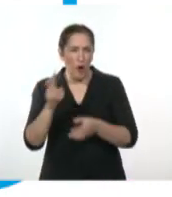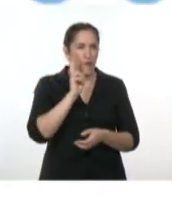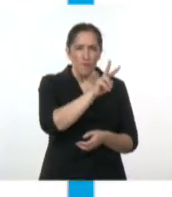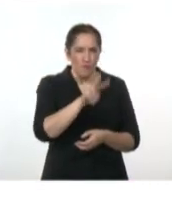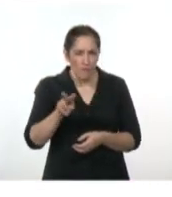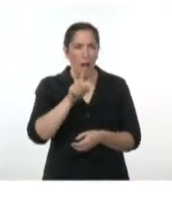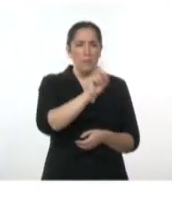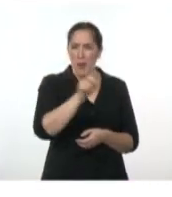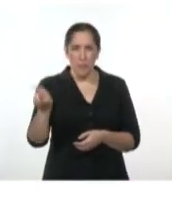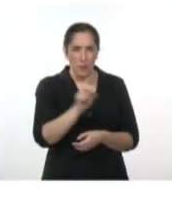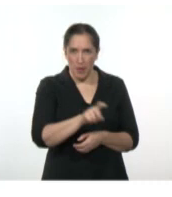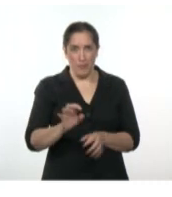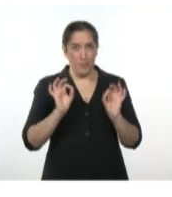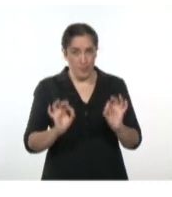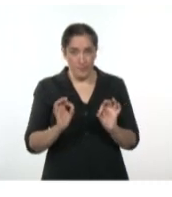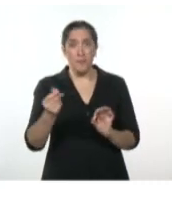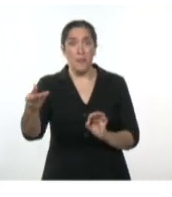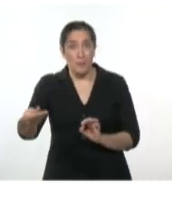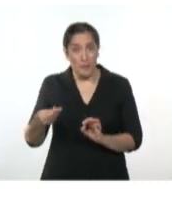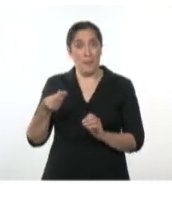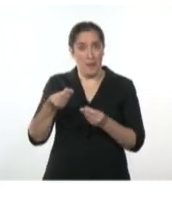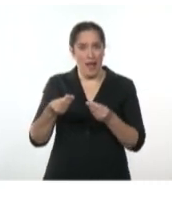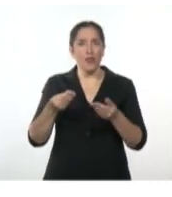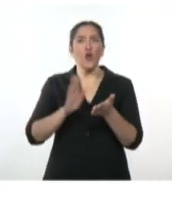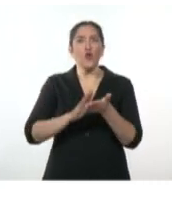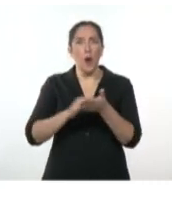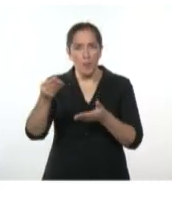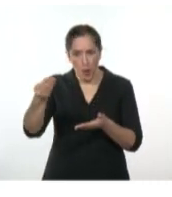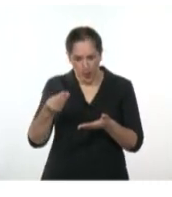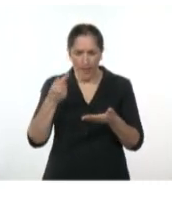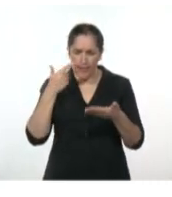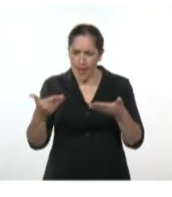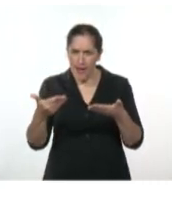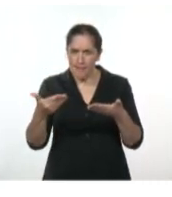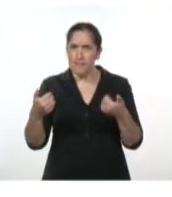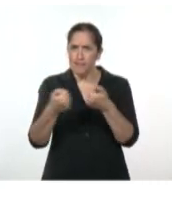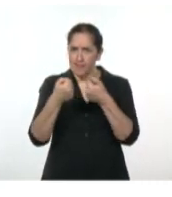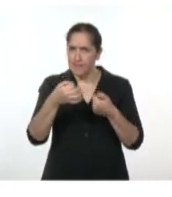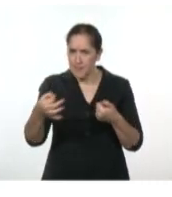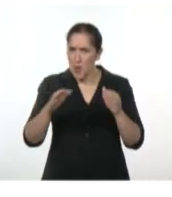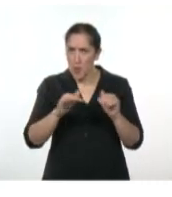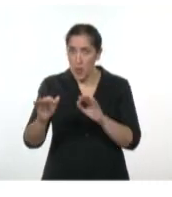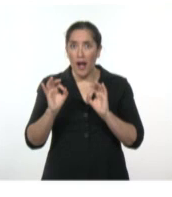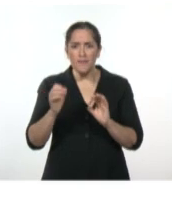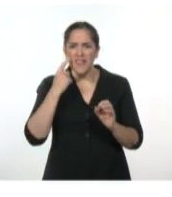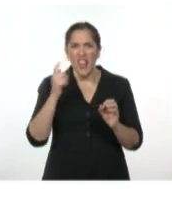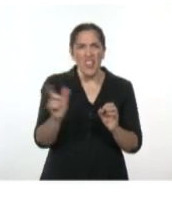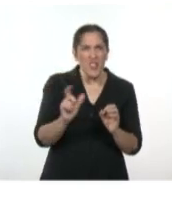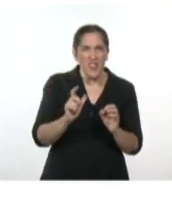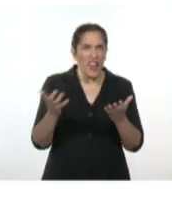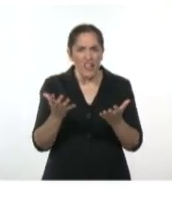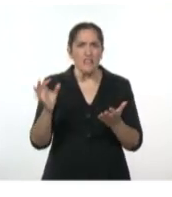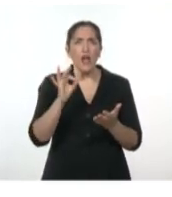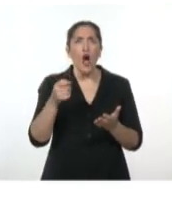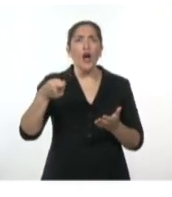letras. Retira el dinero, el comprobante y chequea que se corresponda. Si notas una diferencia o si tu